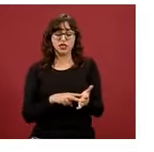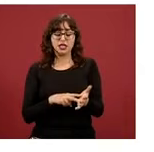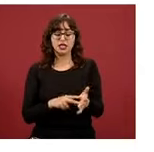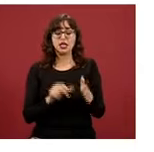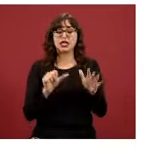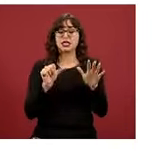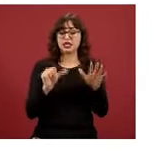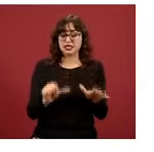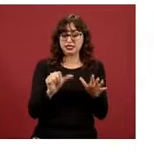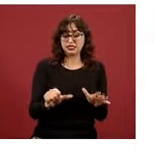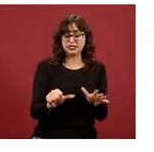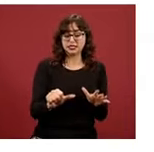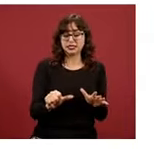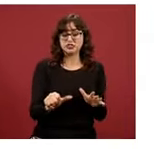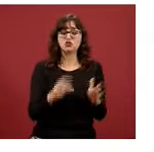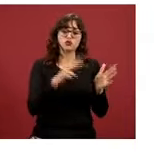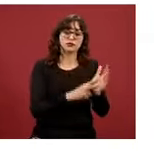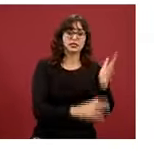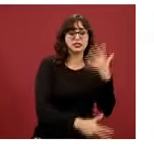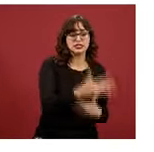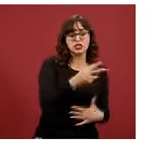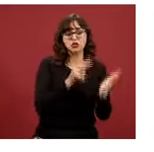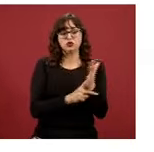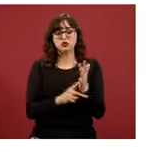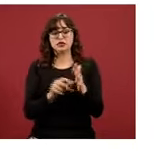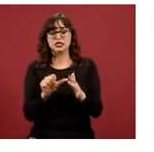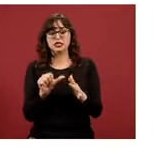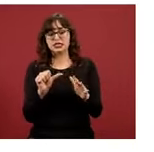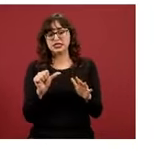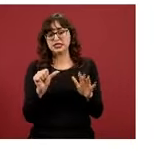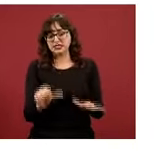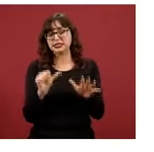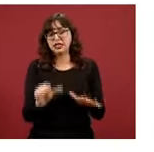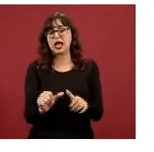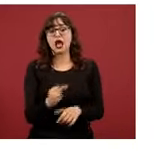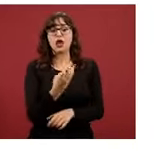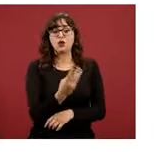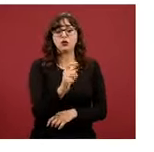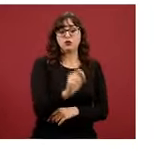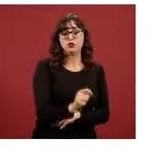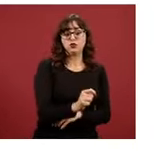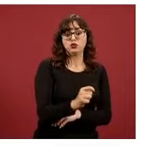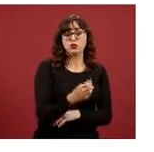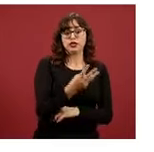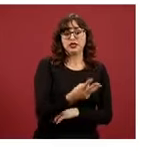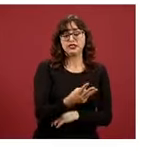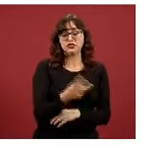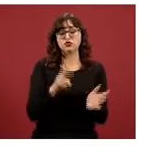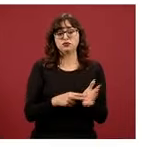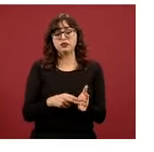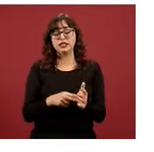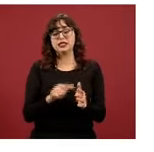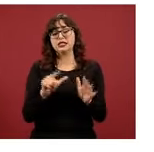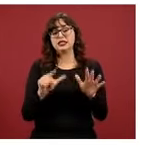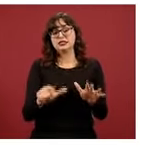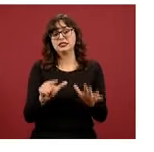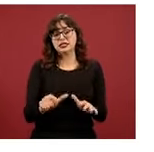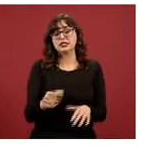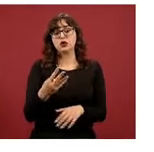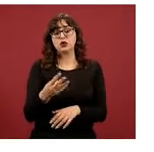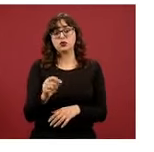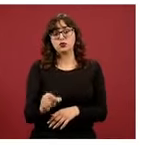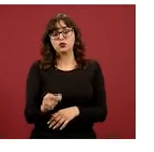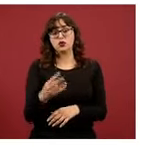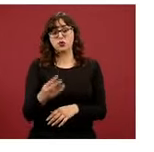y el ejercicio del 16, creció a 4.3, en 17 a 4.4, en 18 a 4.4,